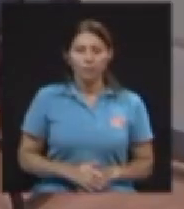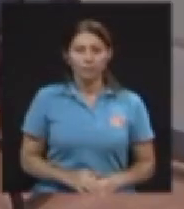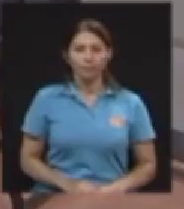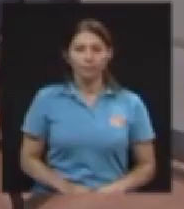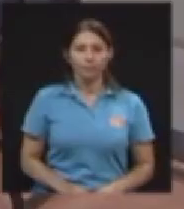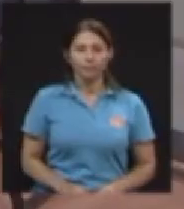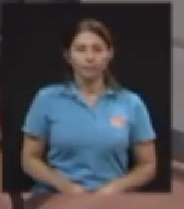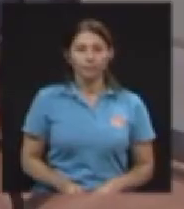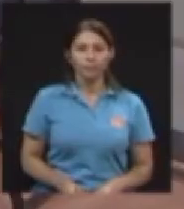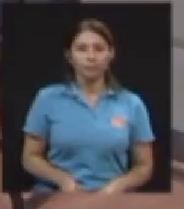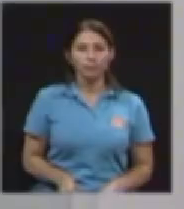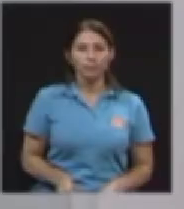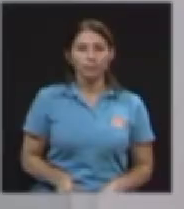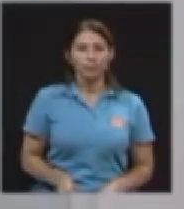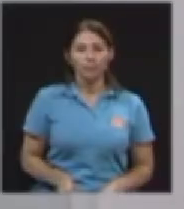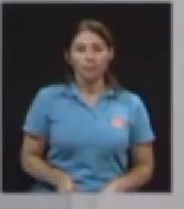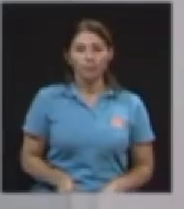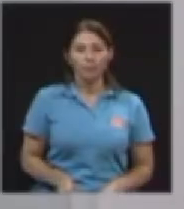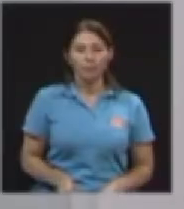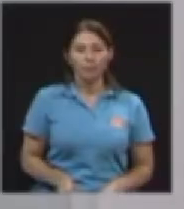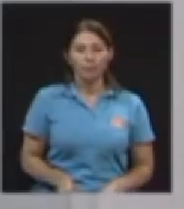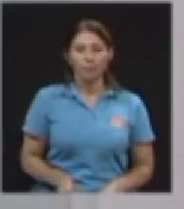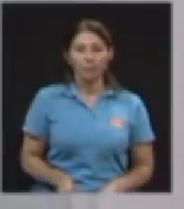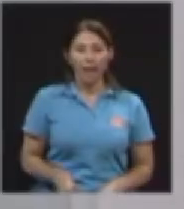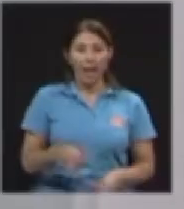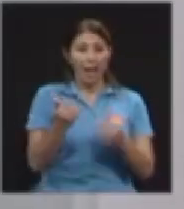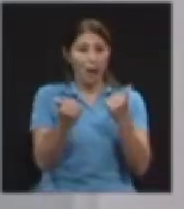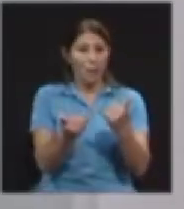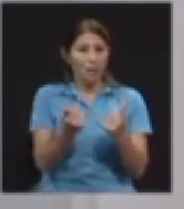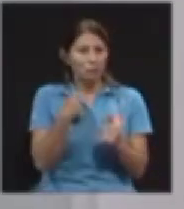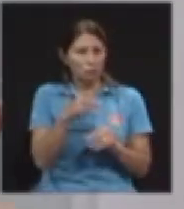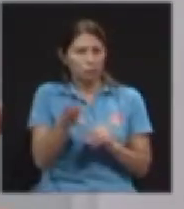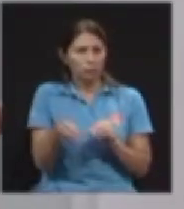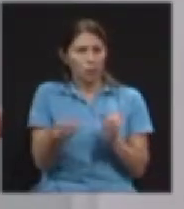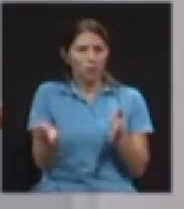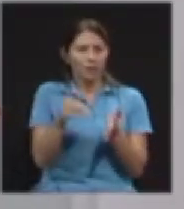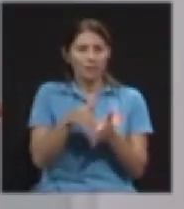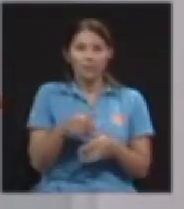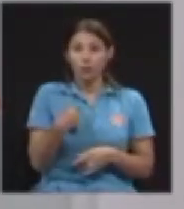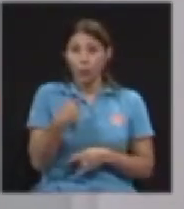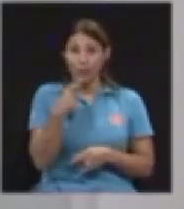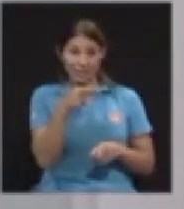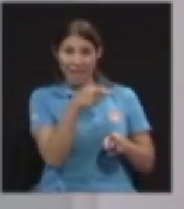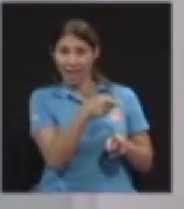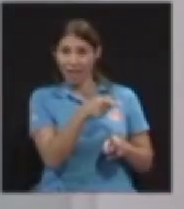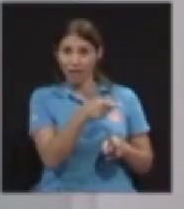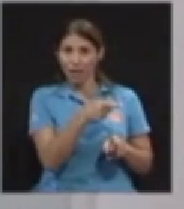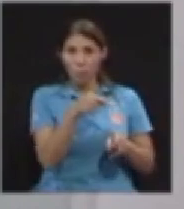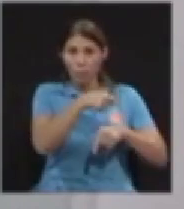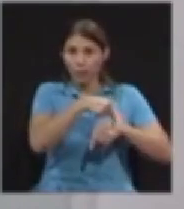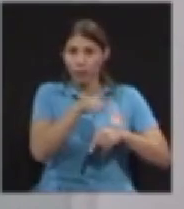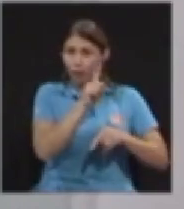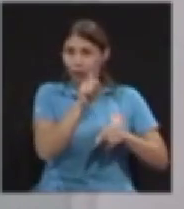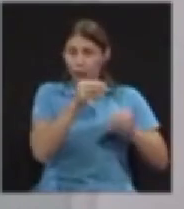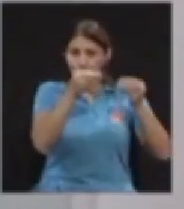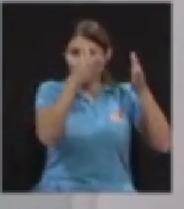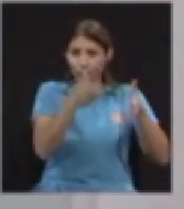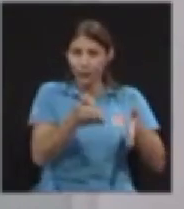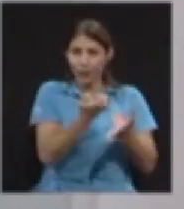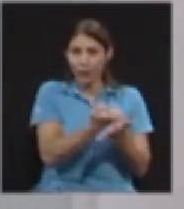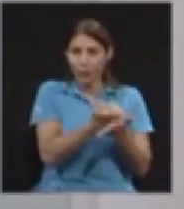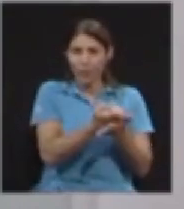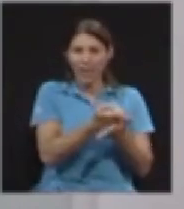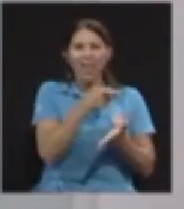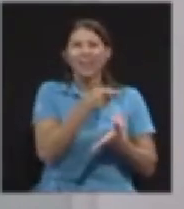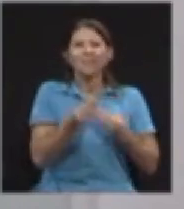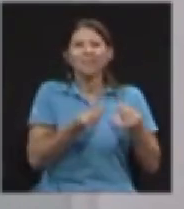y es que les voy a soplar a las amigas y amigos que cuando no es profesor de economía, don Edgar es regulador, de